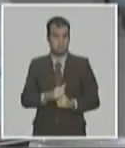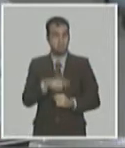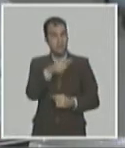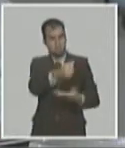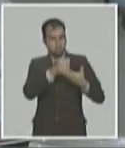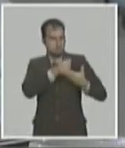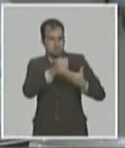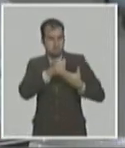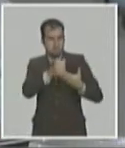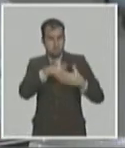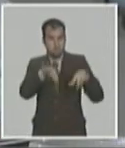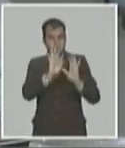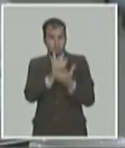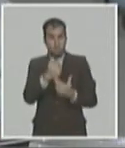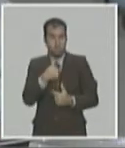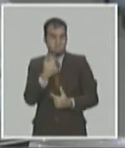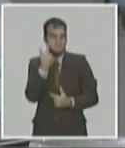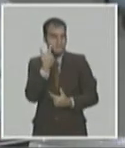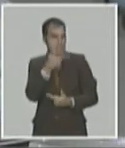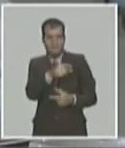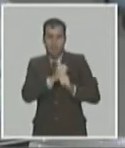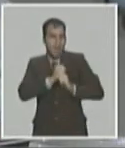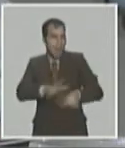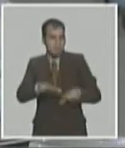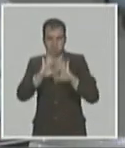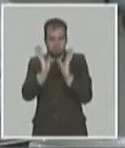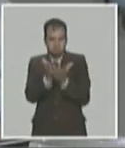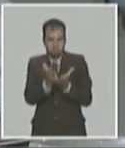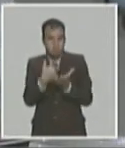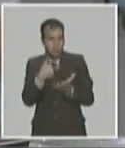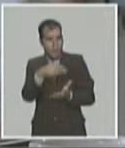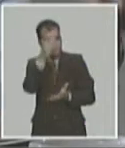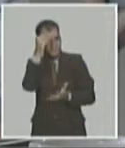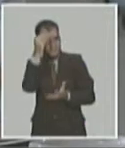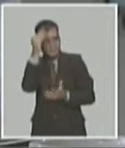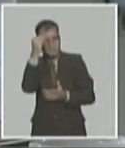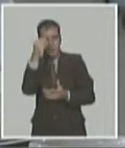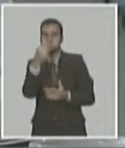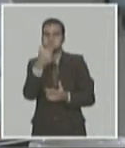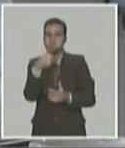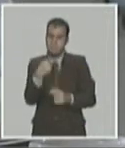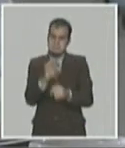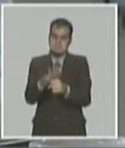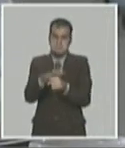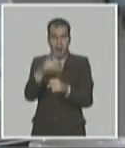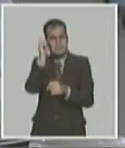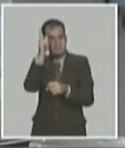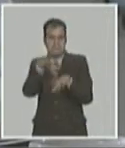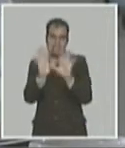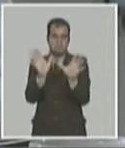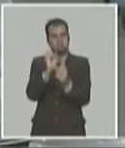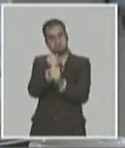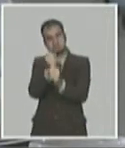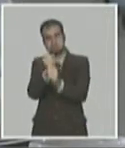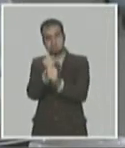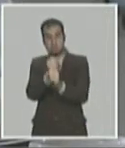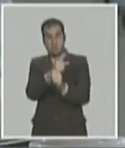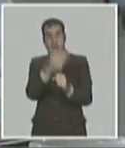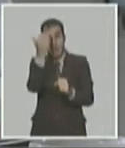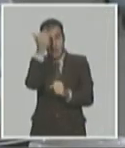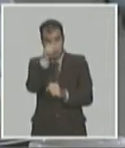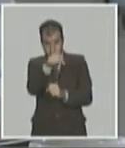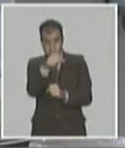tiempo una guía, un ejemplo y un paradigma a seguir, y que ha tenido que ver con la formación de muchísimos de nosotros que hoy